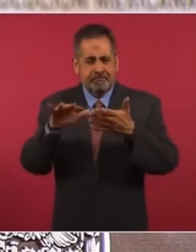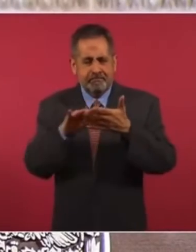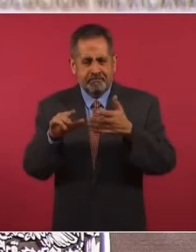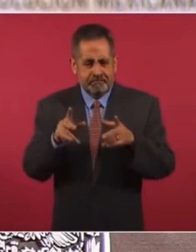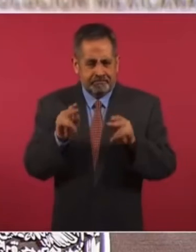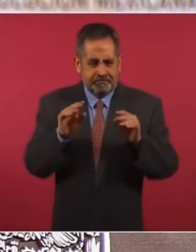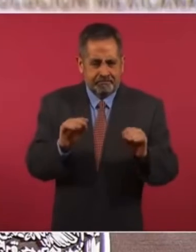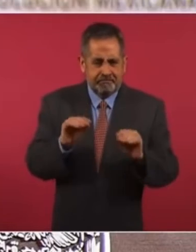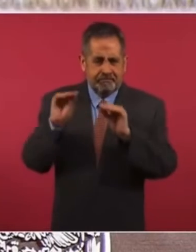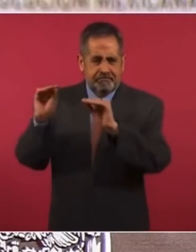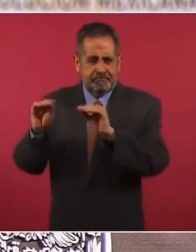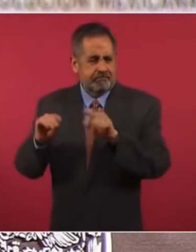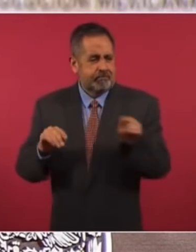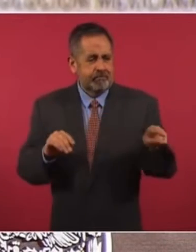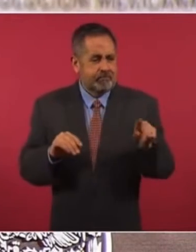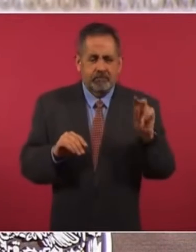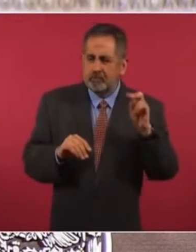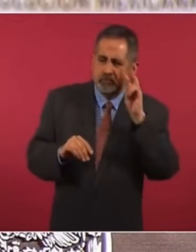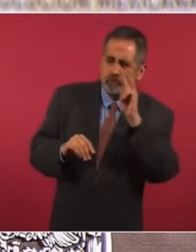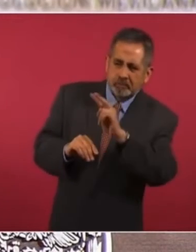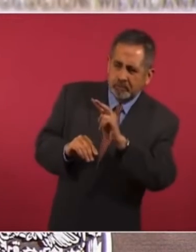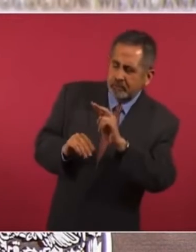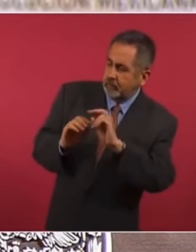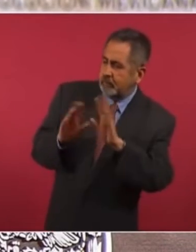sobre los que no ven.